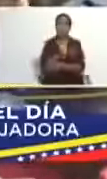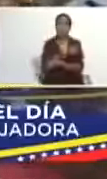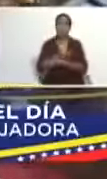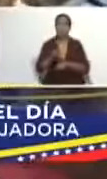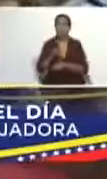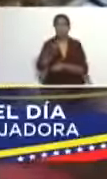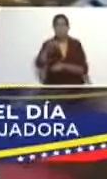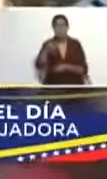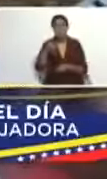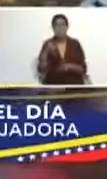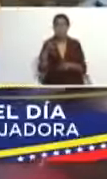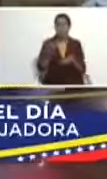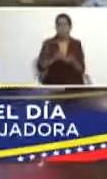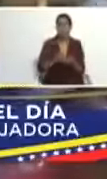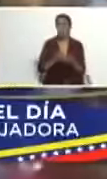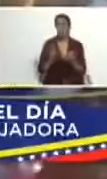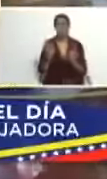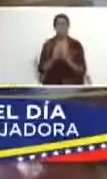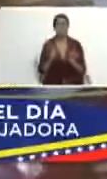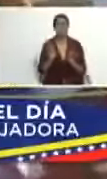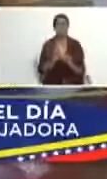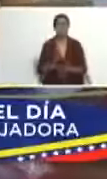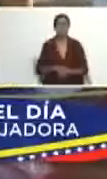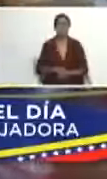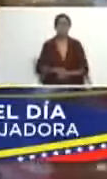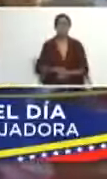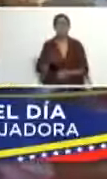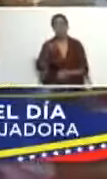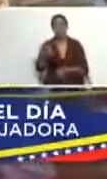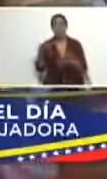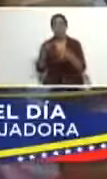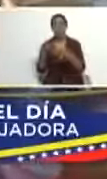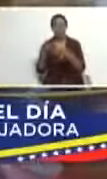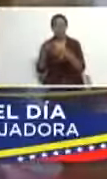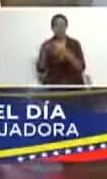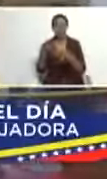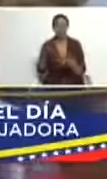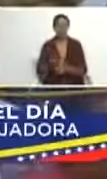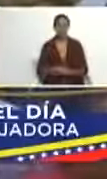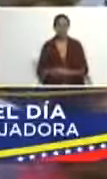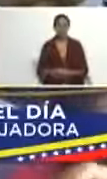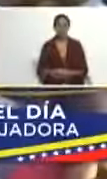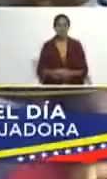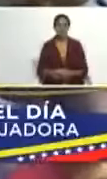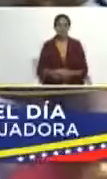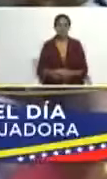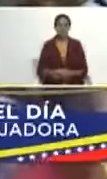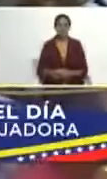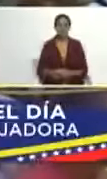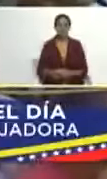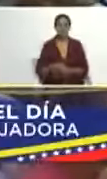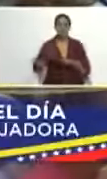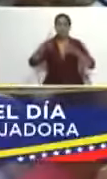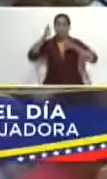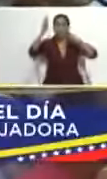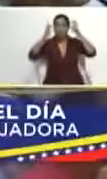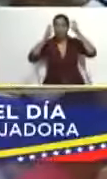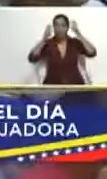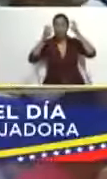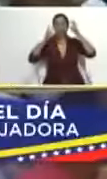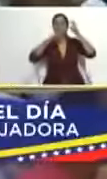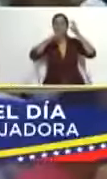¡No volverán! ¡No volverán! ¡No volverán! ¡No volverán! ¡Con Chávez! ¡Con la fuerza de